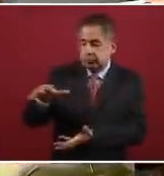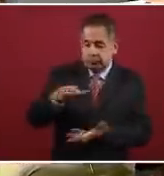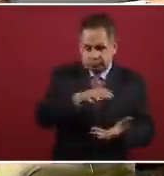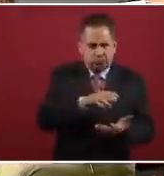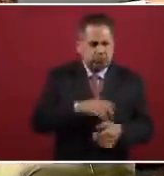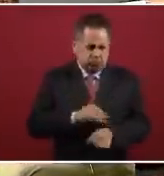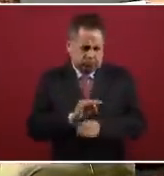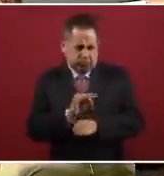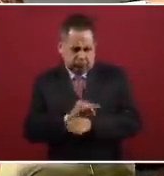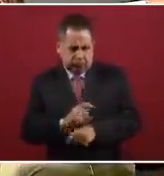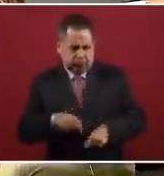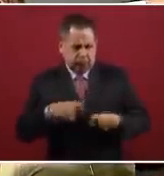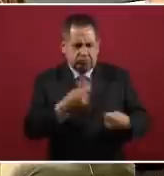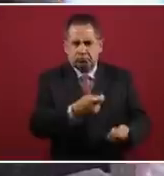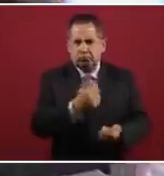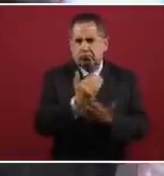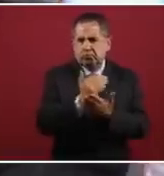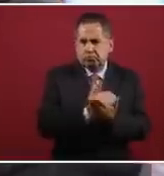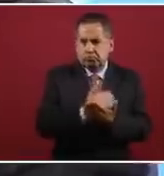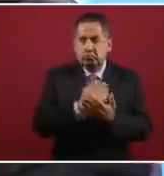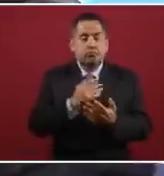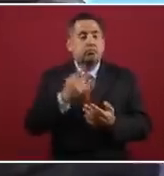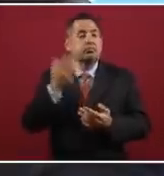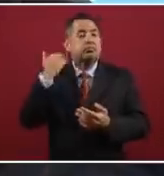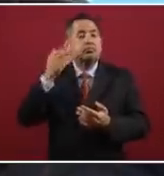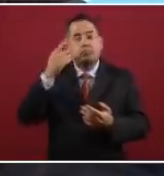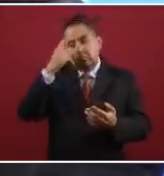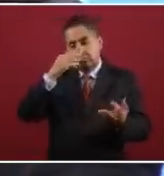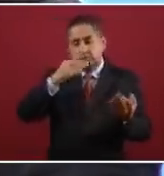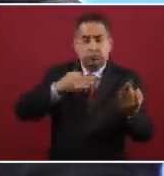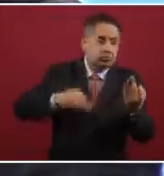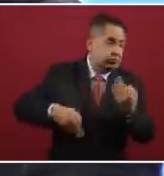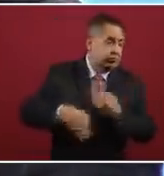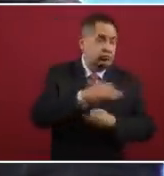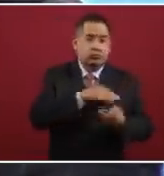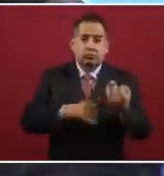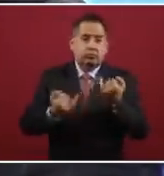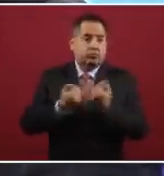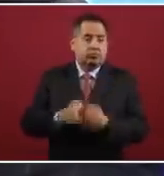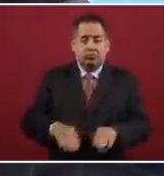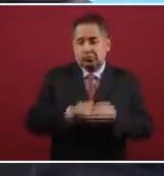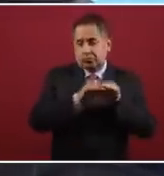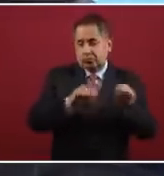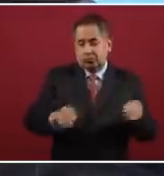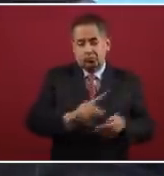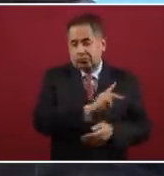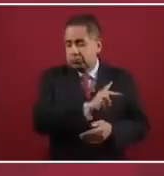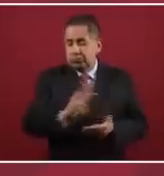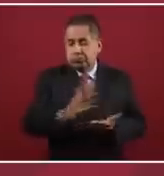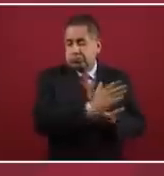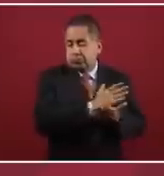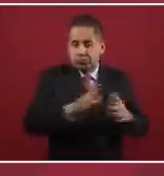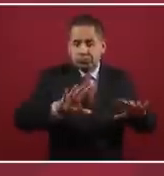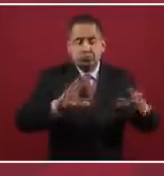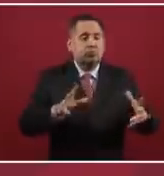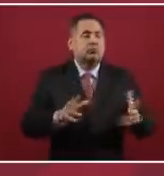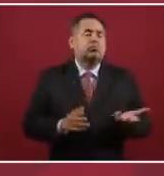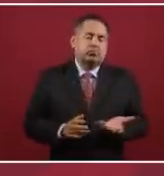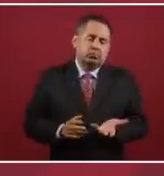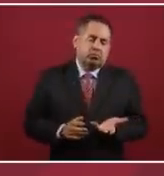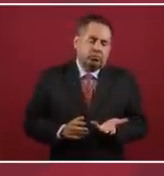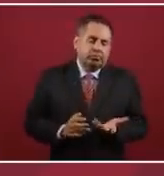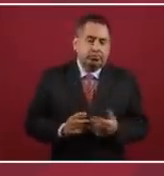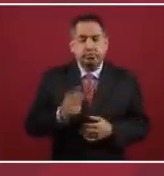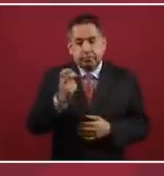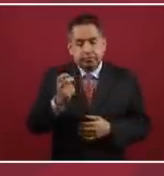era para todos los productores y la totalidad de las cosechas. Y por otro